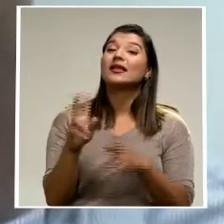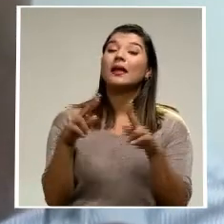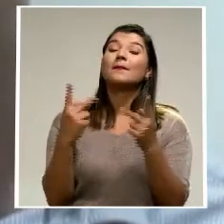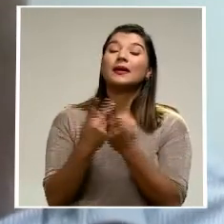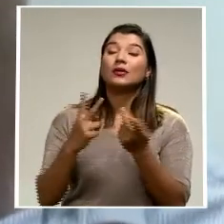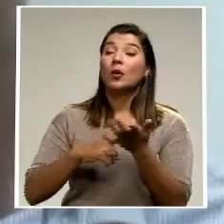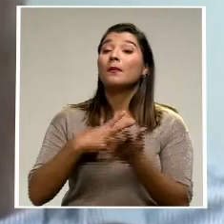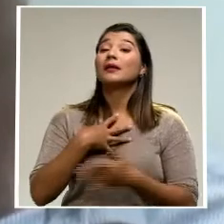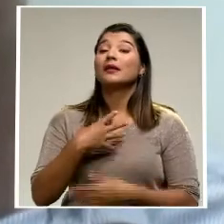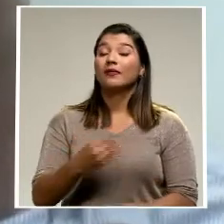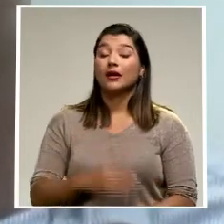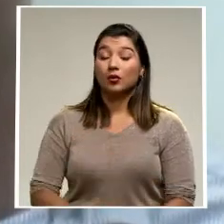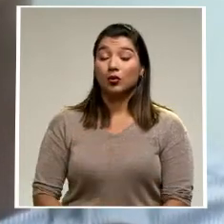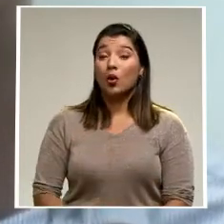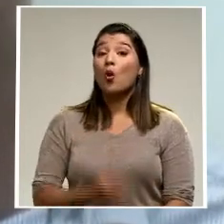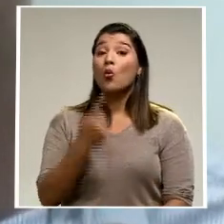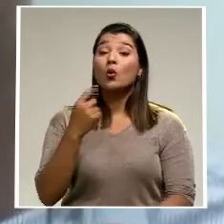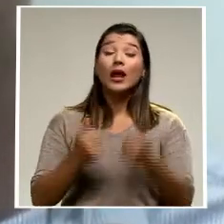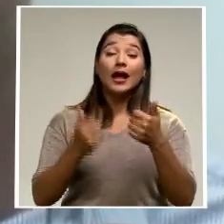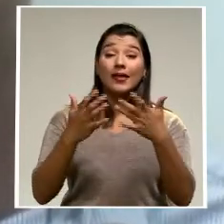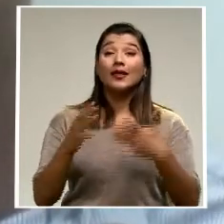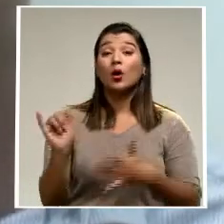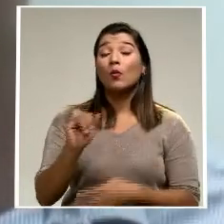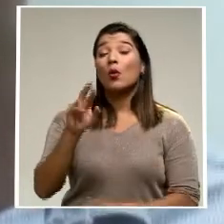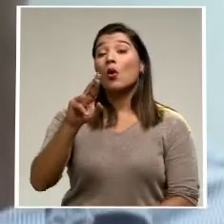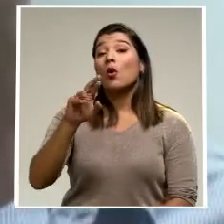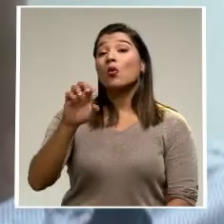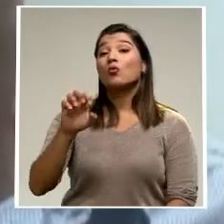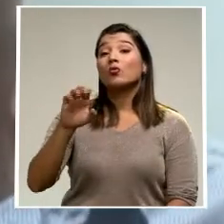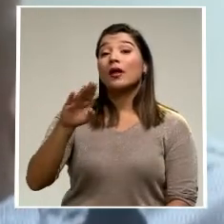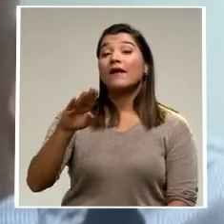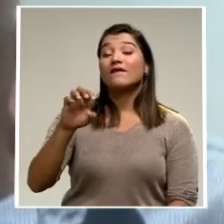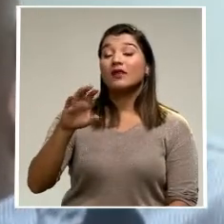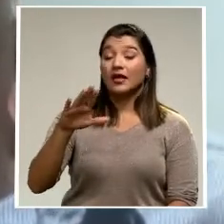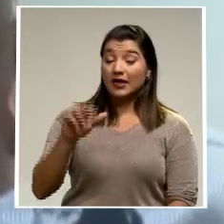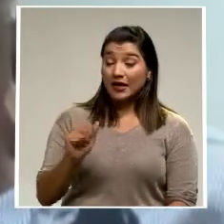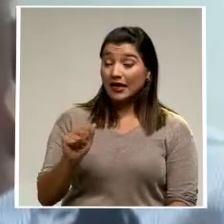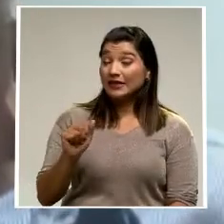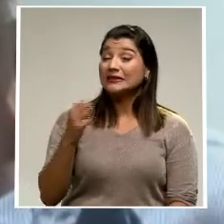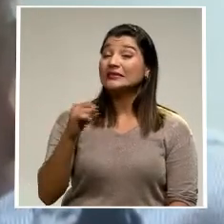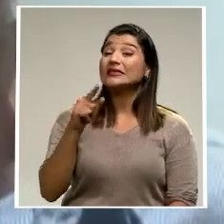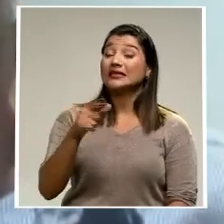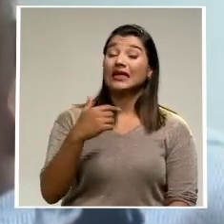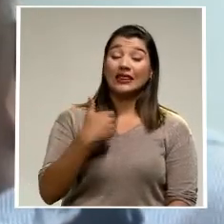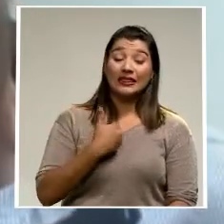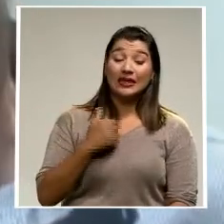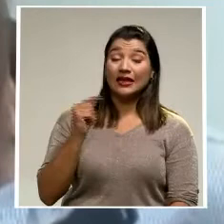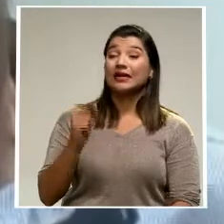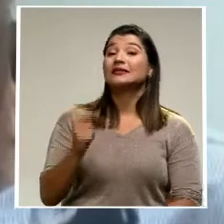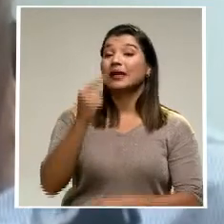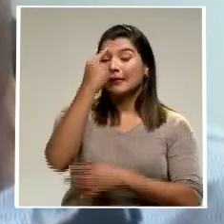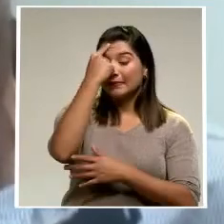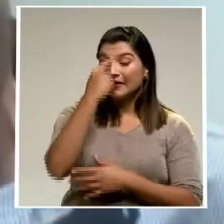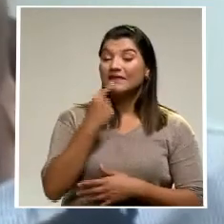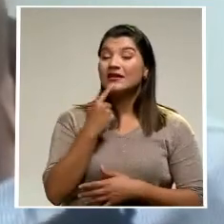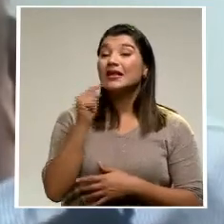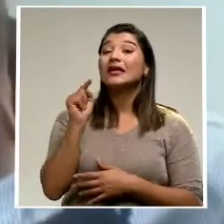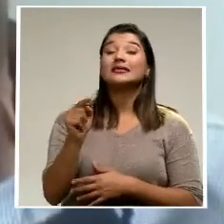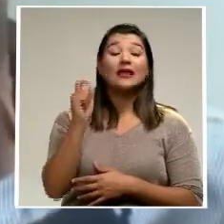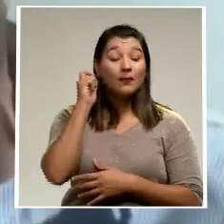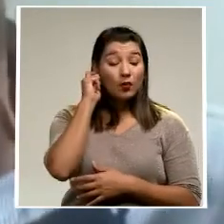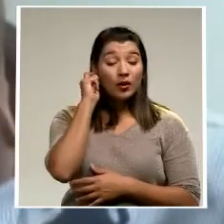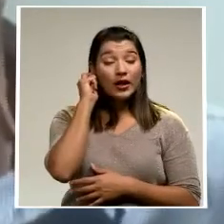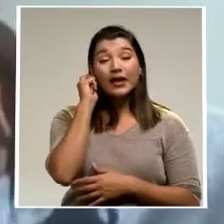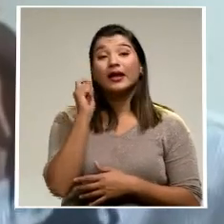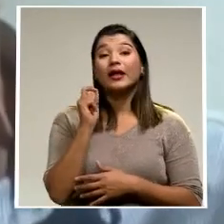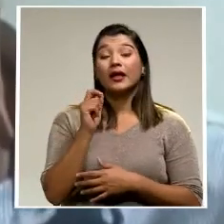Nacional. Una candidatura como la de doña Rebeca Greenspan, eso, digamos, de tener ese perfil de una mujer que además, no solamente